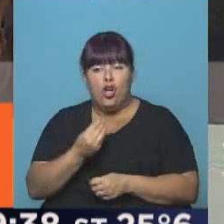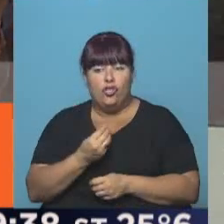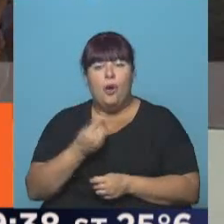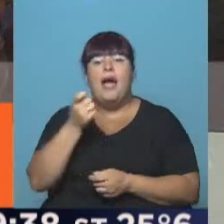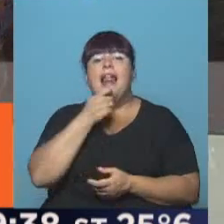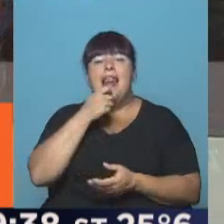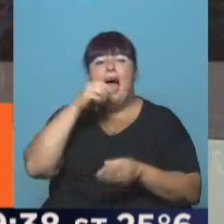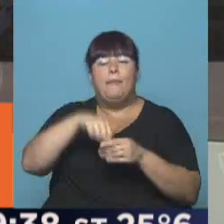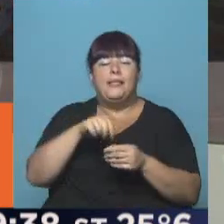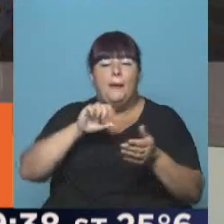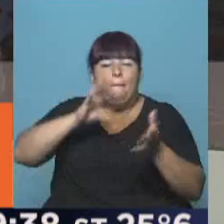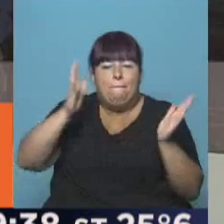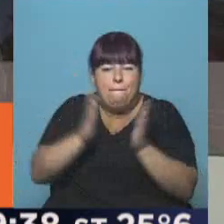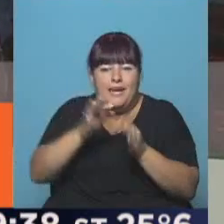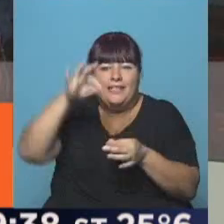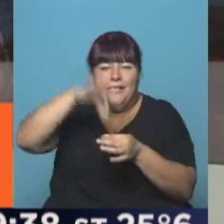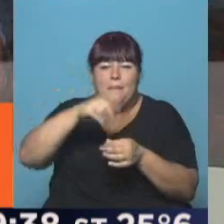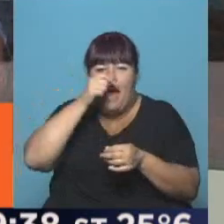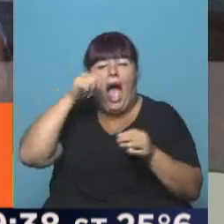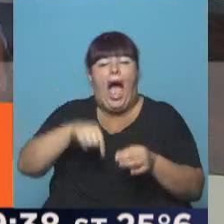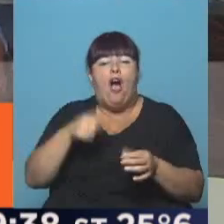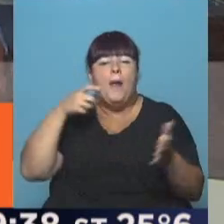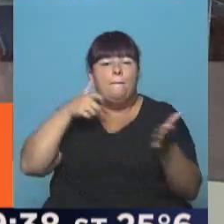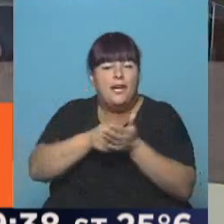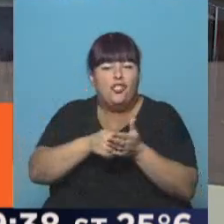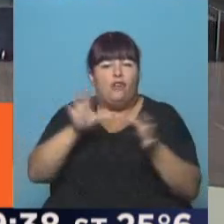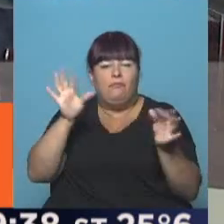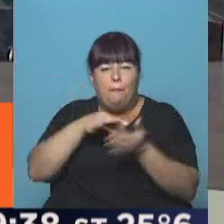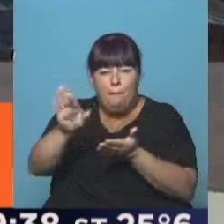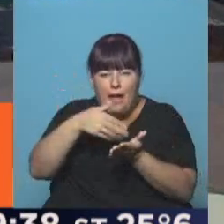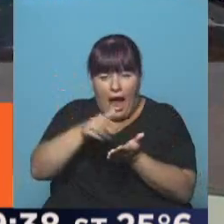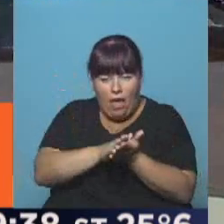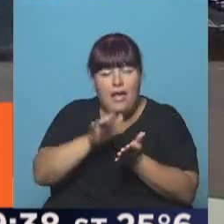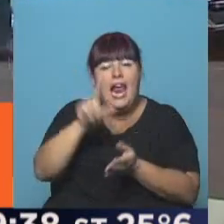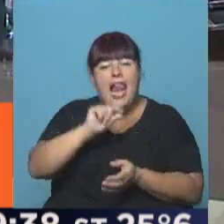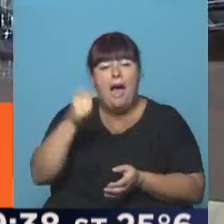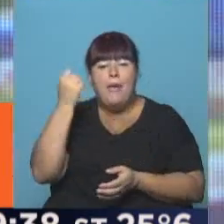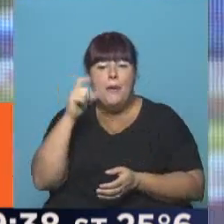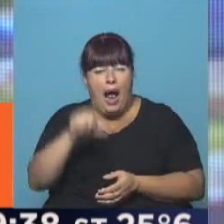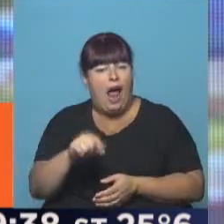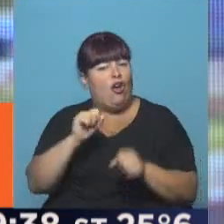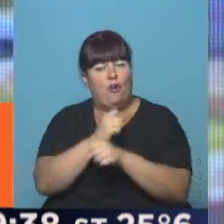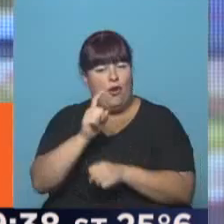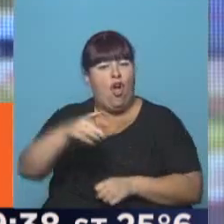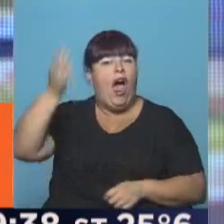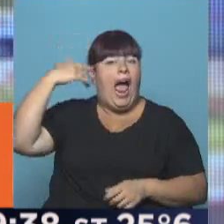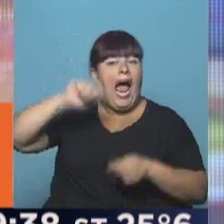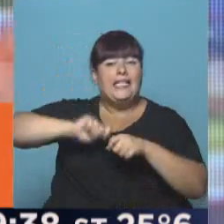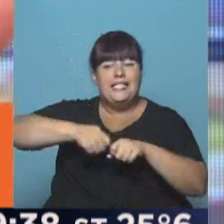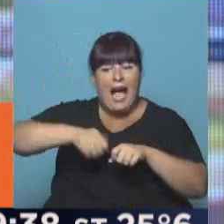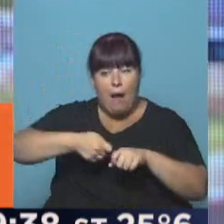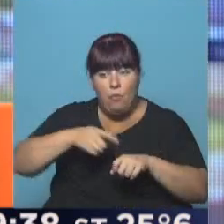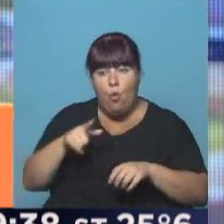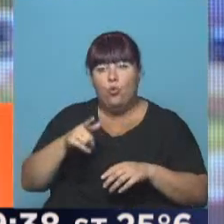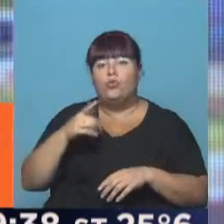porque el lápiz venía puesto a presión el grafito en la madera Hoy viene a puesto a presión y viene encolado ese mismo lápiz económico no se rompe antes un sacapunta de la